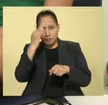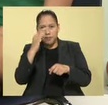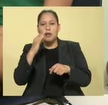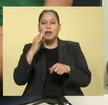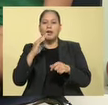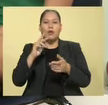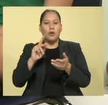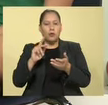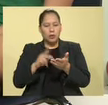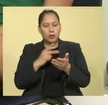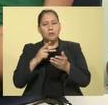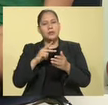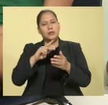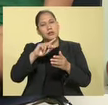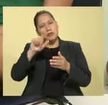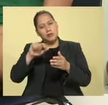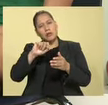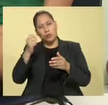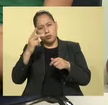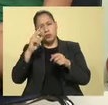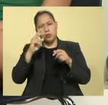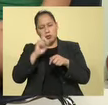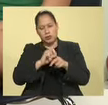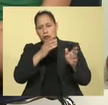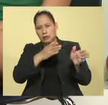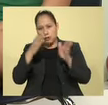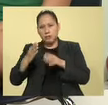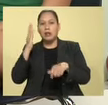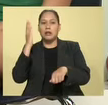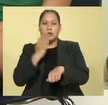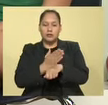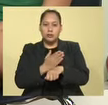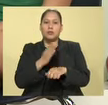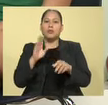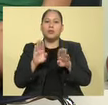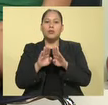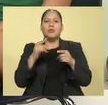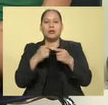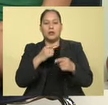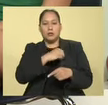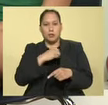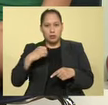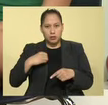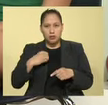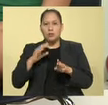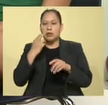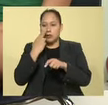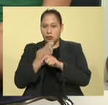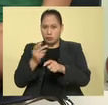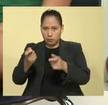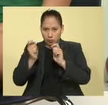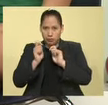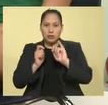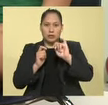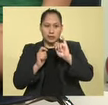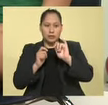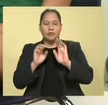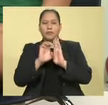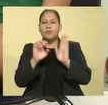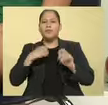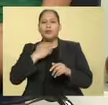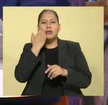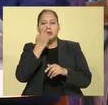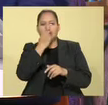retomarla en otro momento vamos a hablar de sanciones de obligaciones de facultades Eh quiero